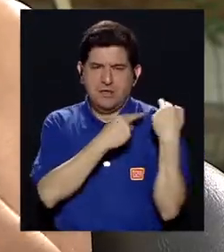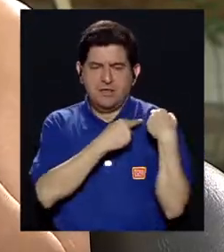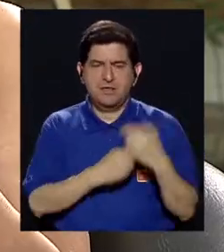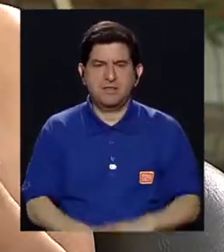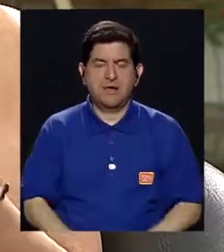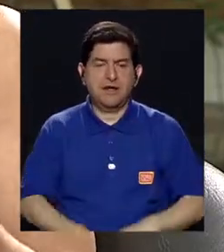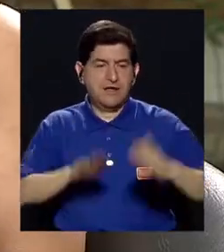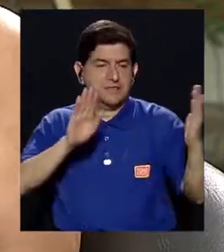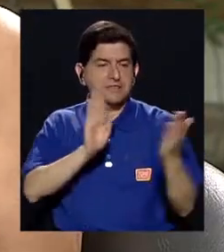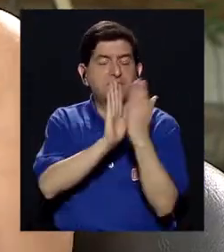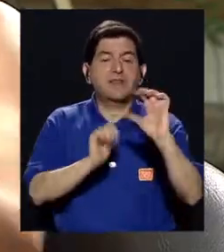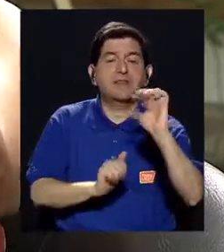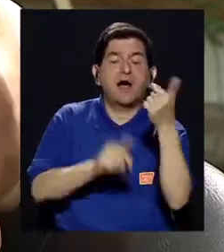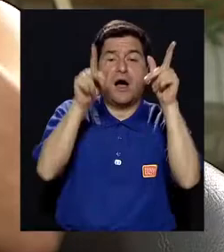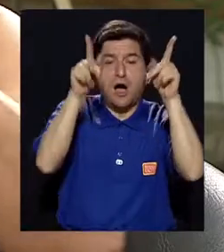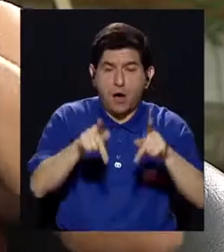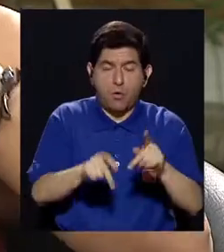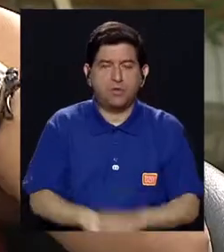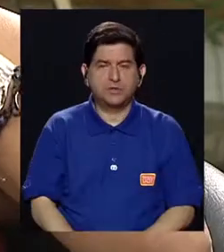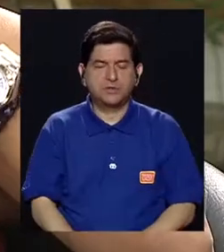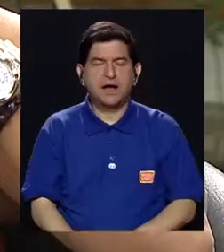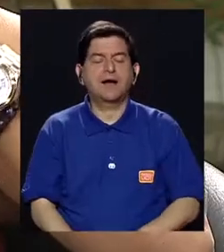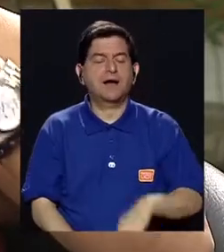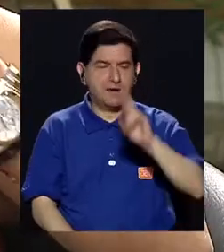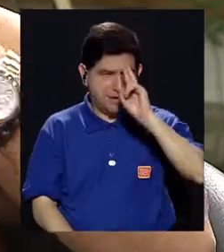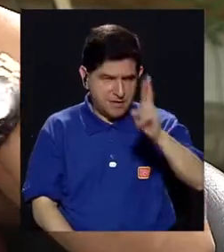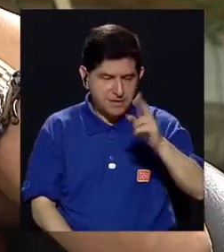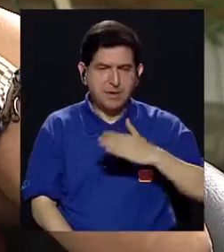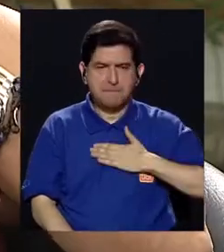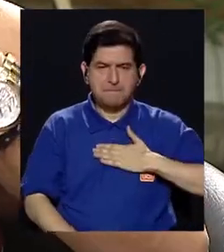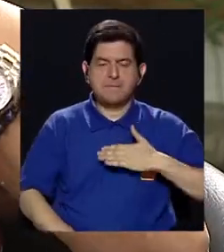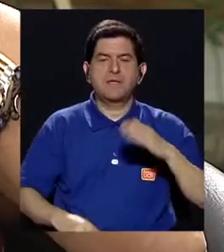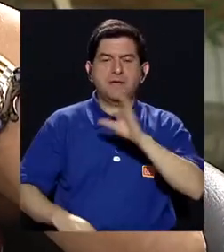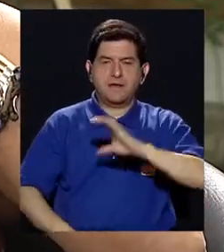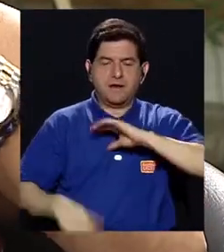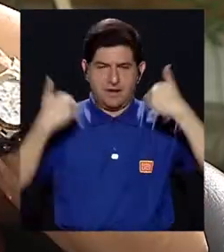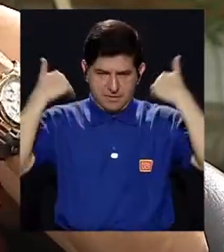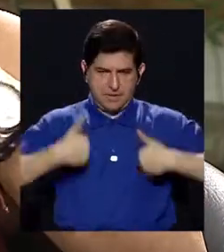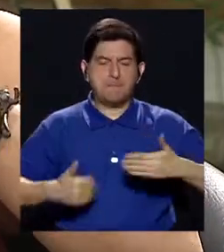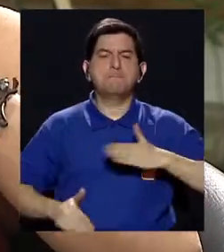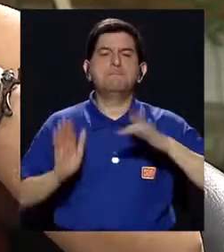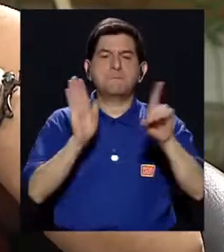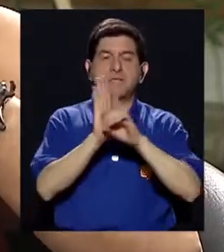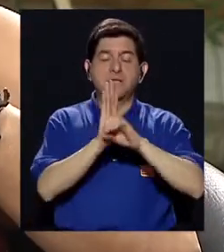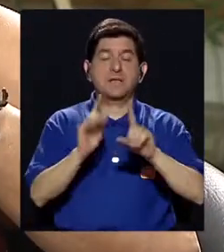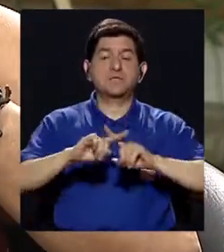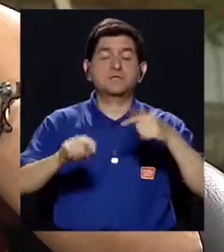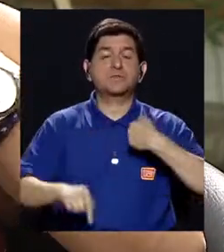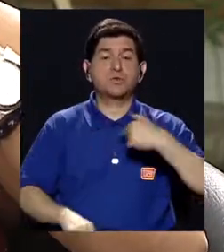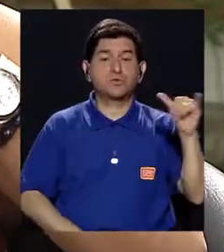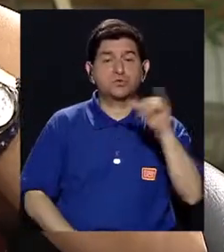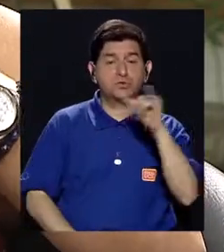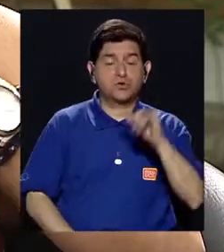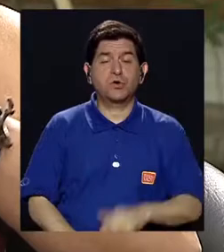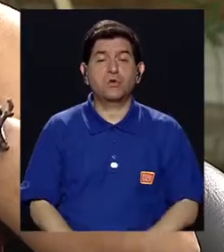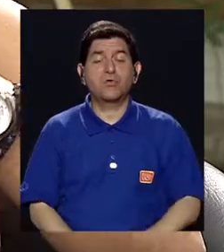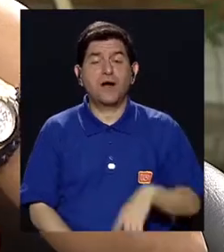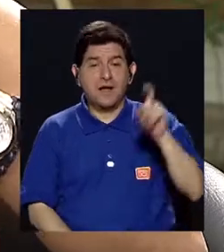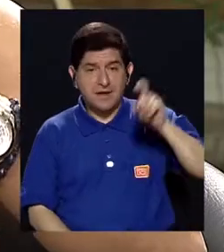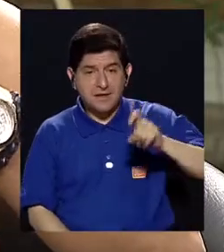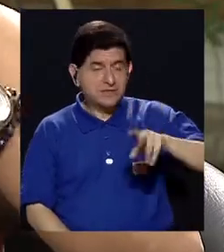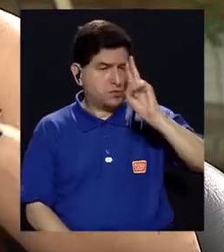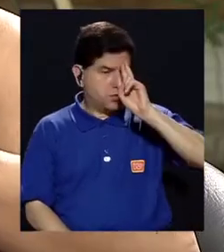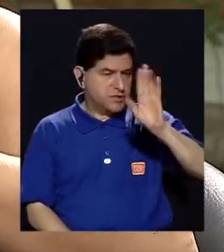también frente a un otro que también tiene que reconocer mi humanidad, mis derechos, pero yo también estoy frente a otro que a su vez